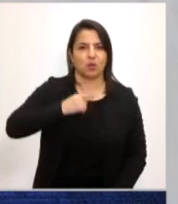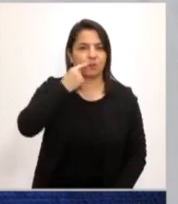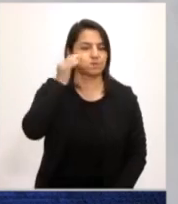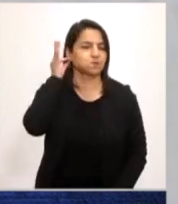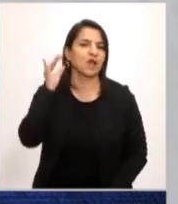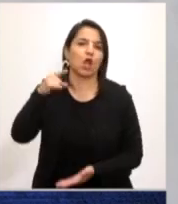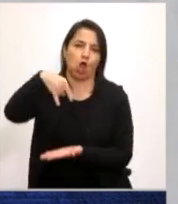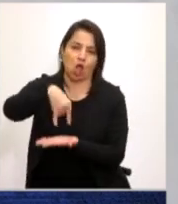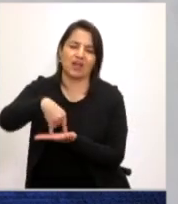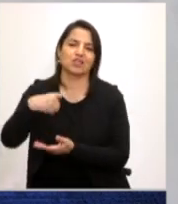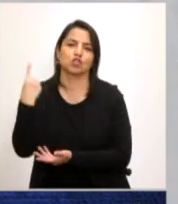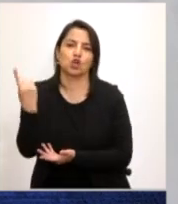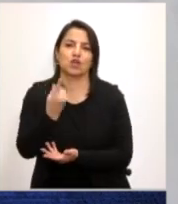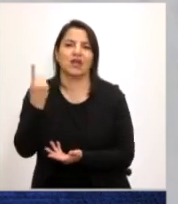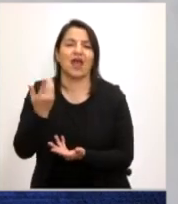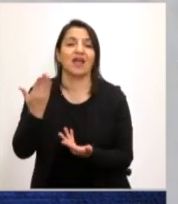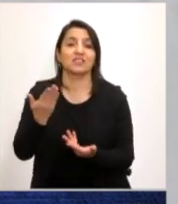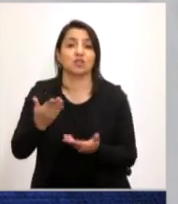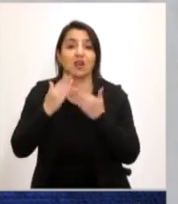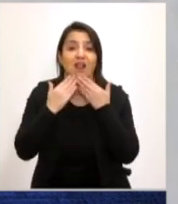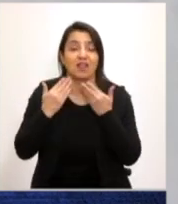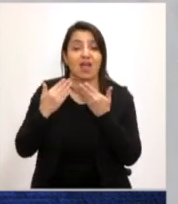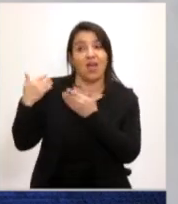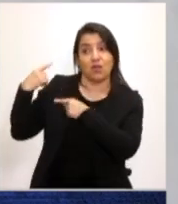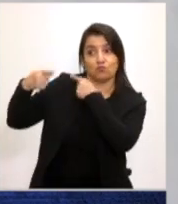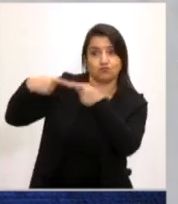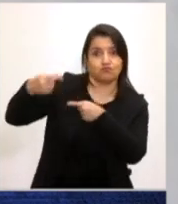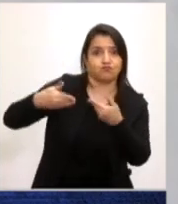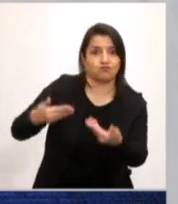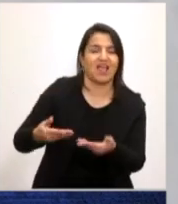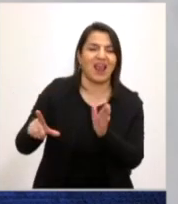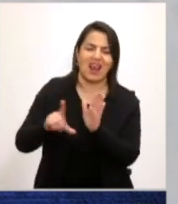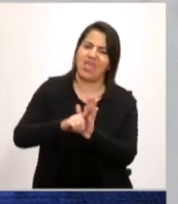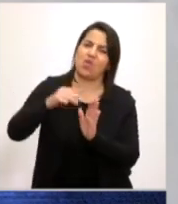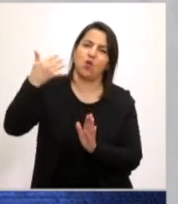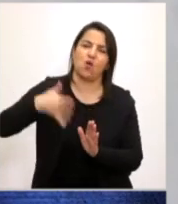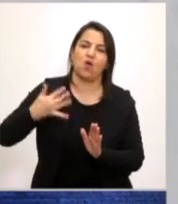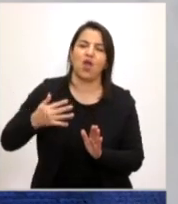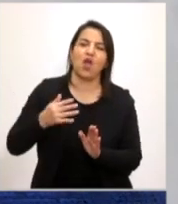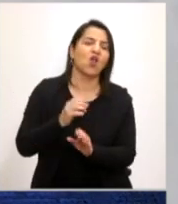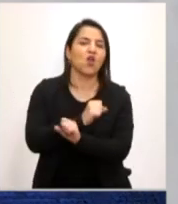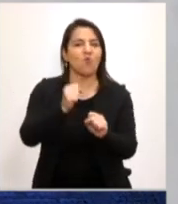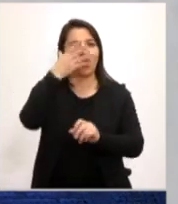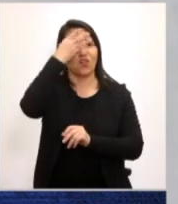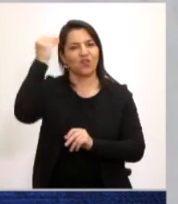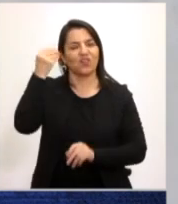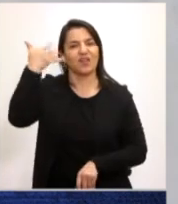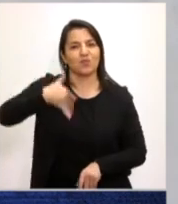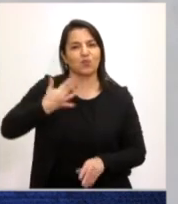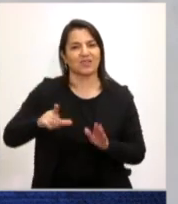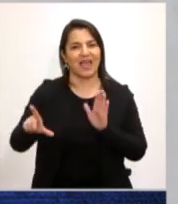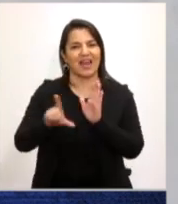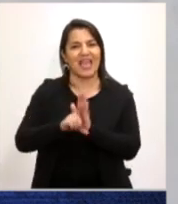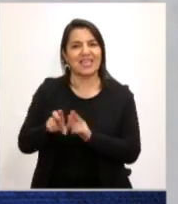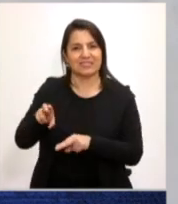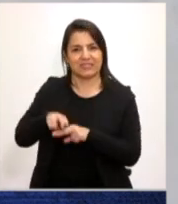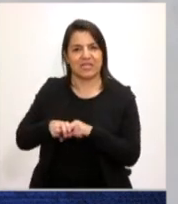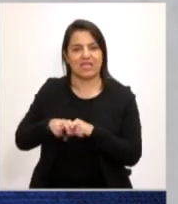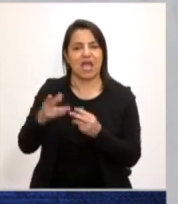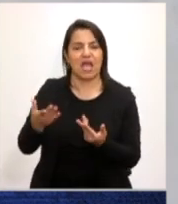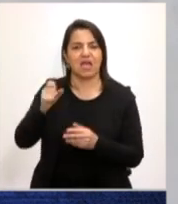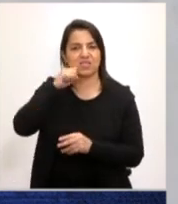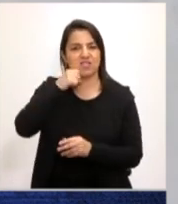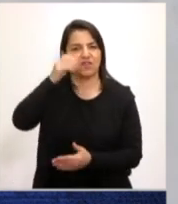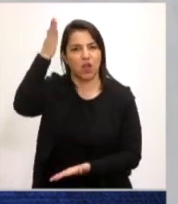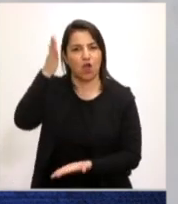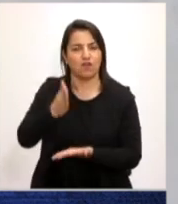Congreso Nacional, ha legado al país leyes históricas. No puedo dejar de recordar la importante Ley de la Silla, que determinó la